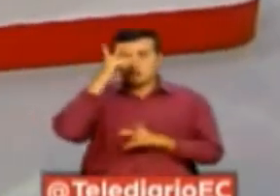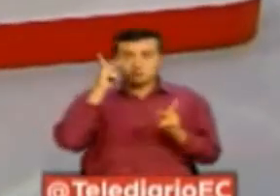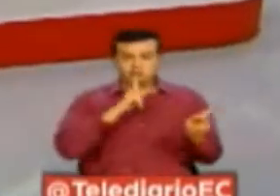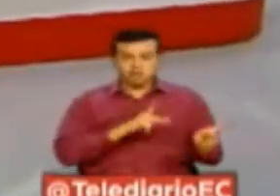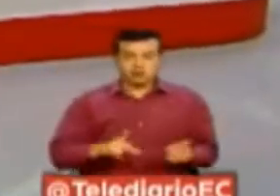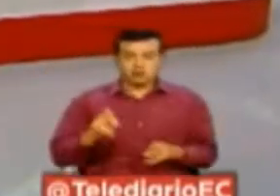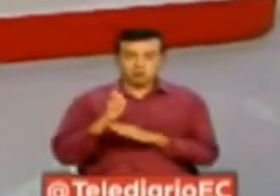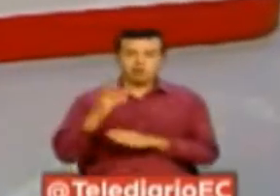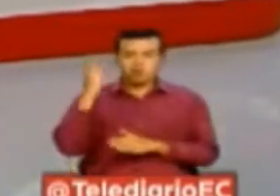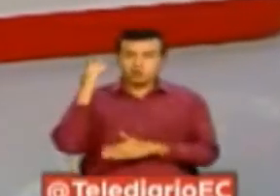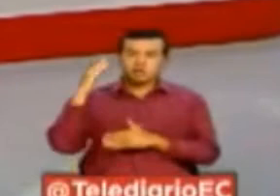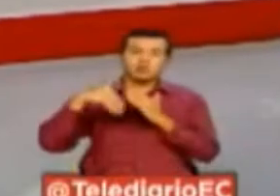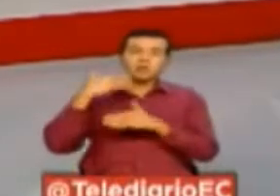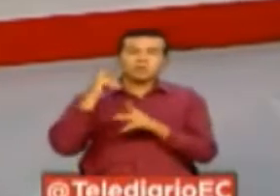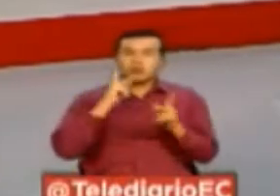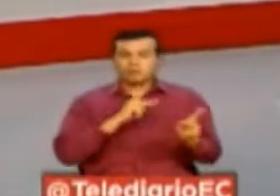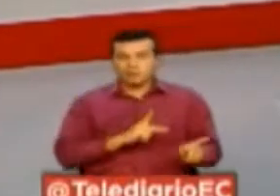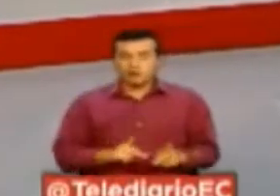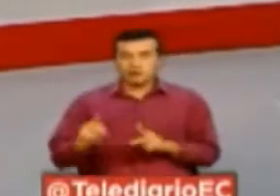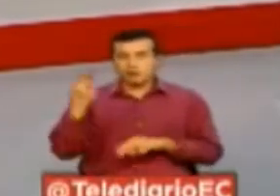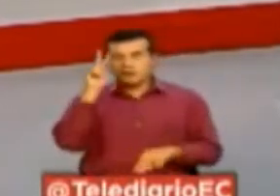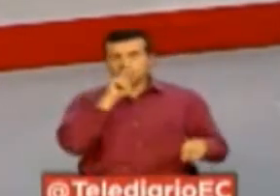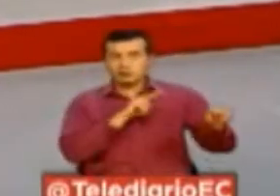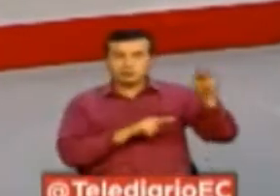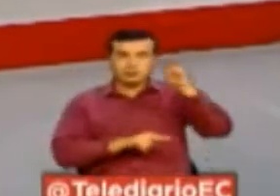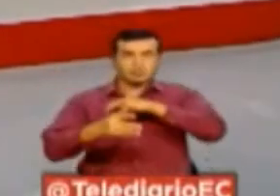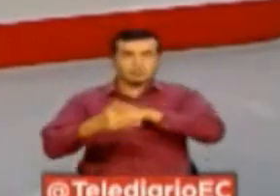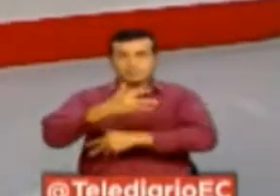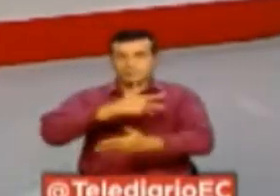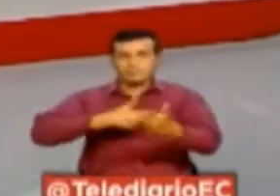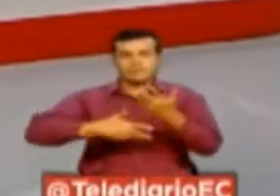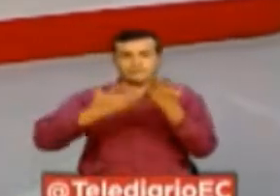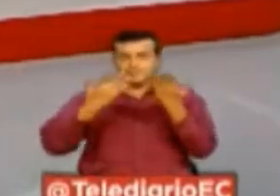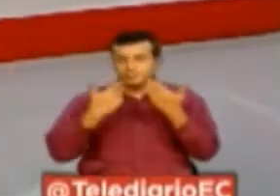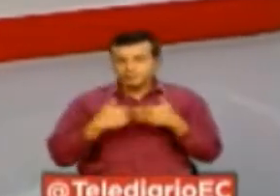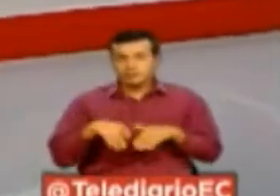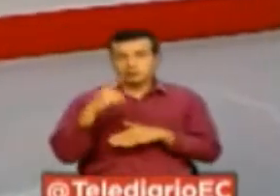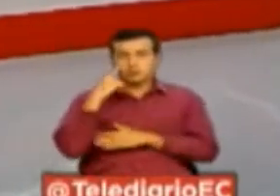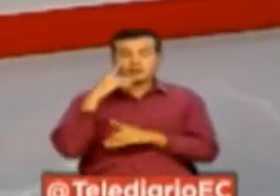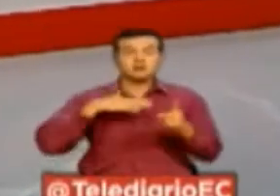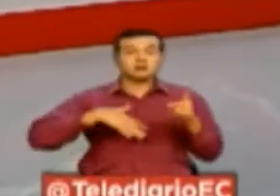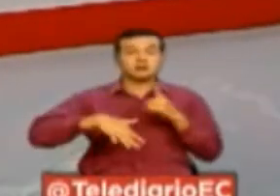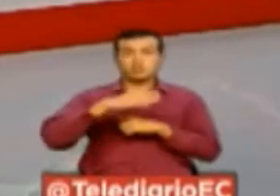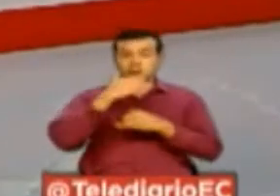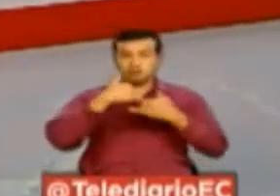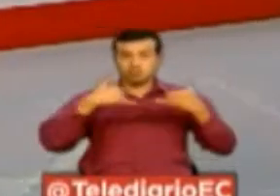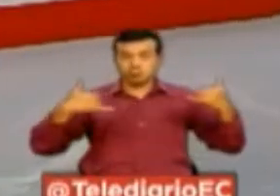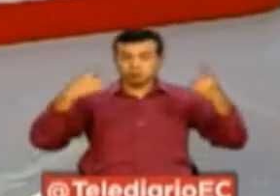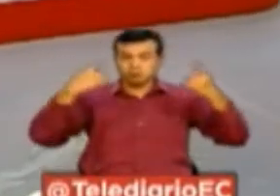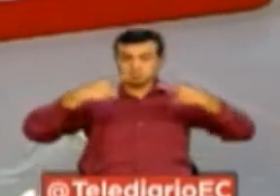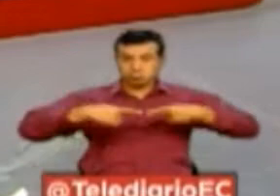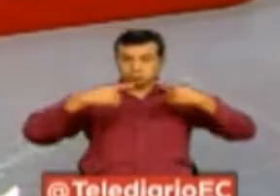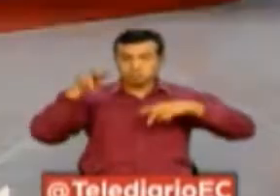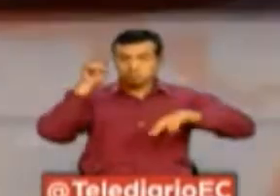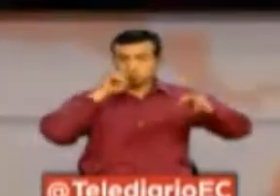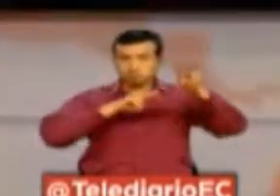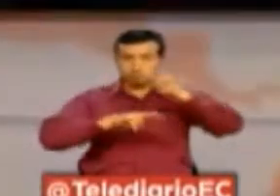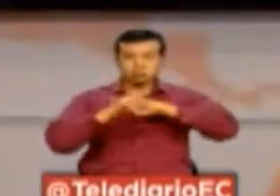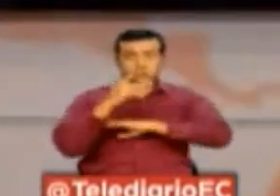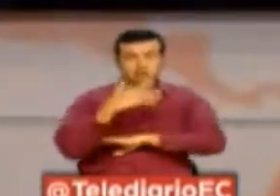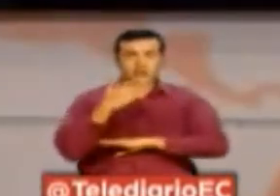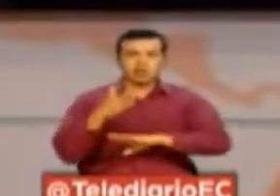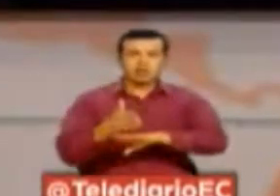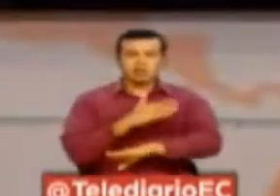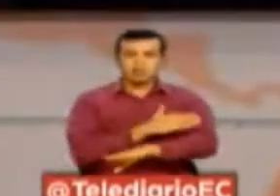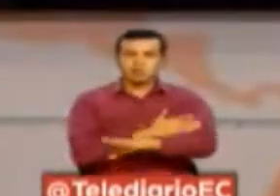ecuador en su momento y posteriormente con el análisis dinámico que se hace la situación en frontera nosotros ya